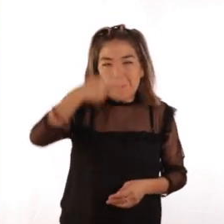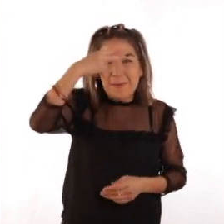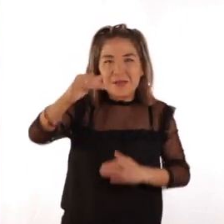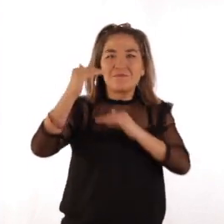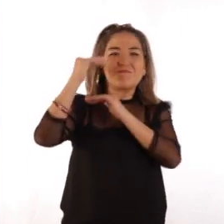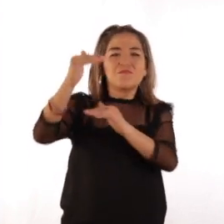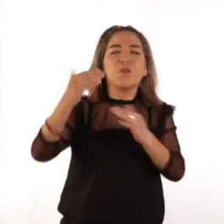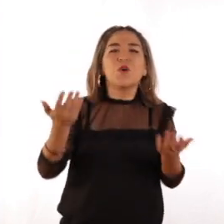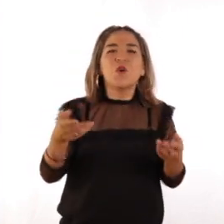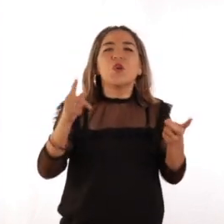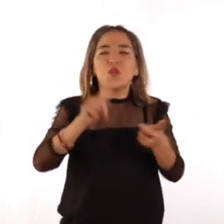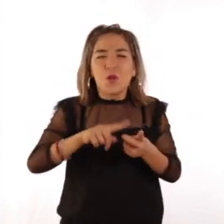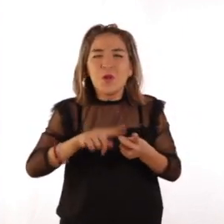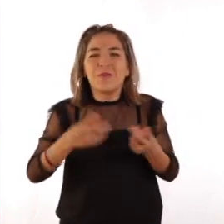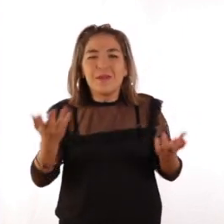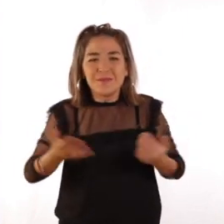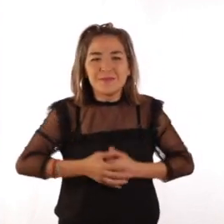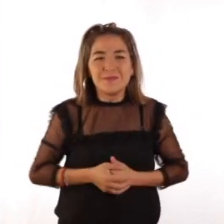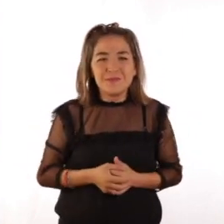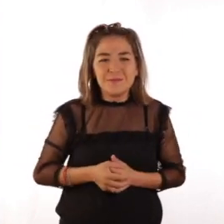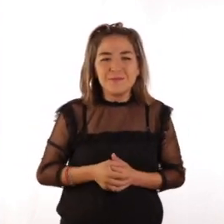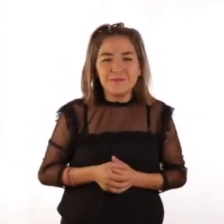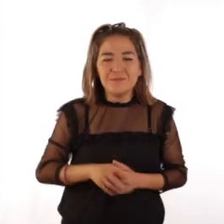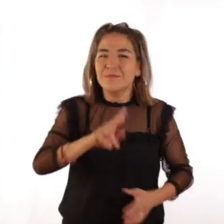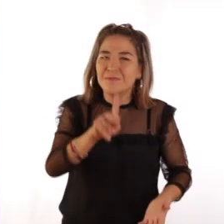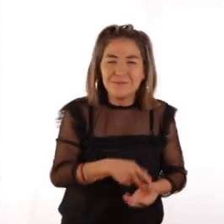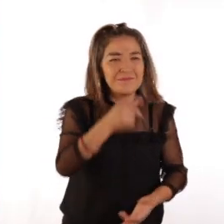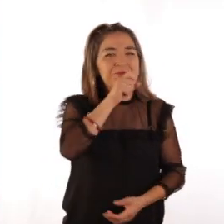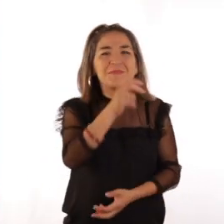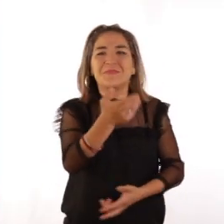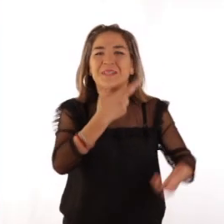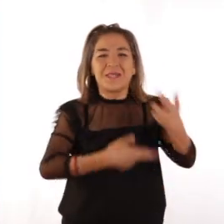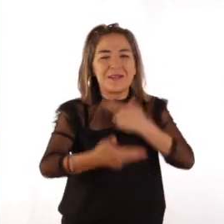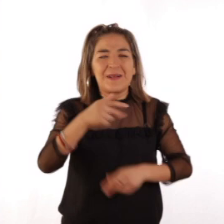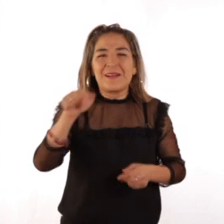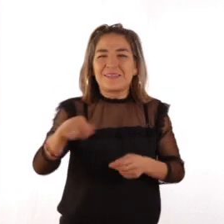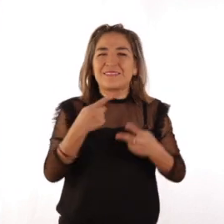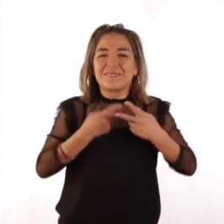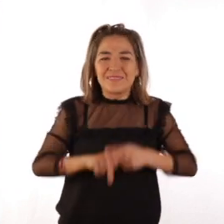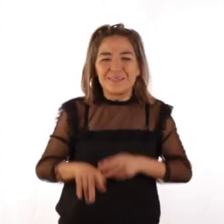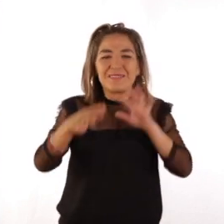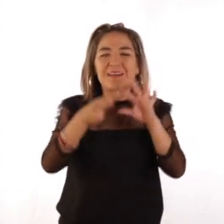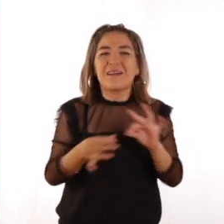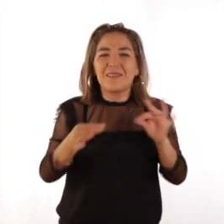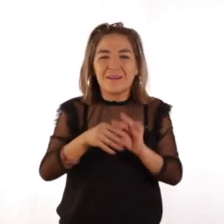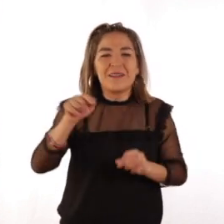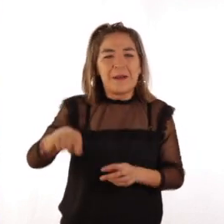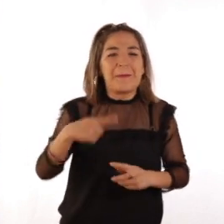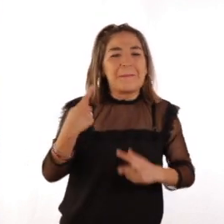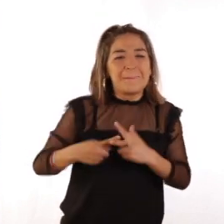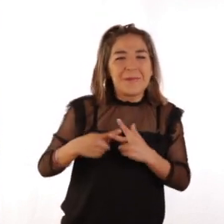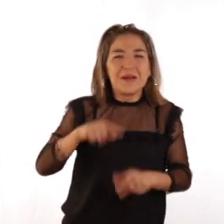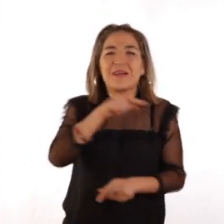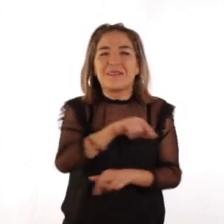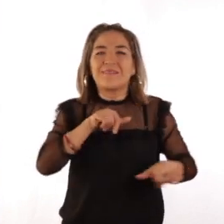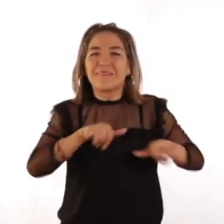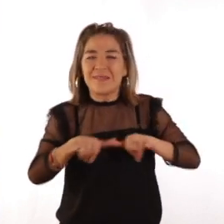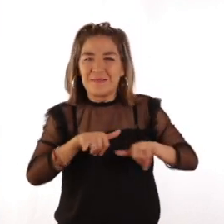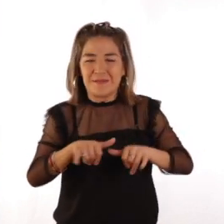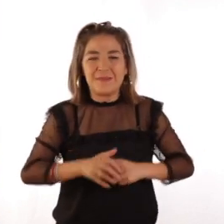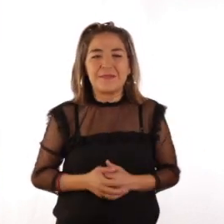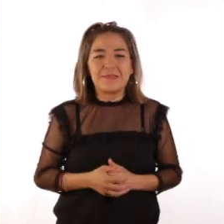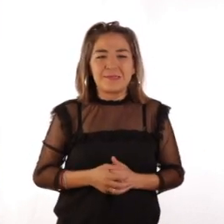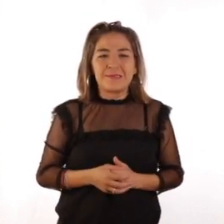es México el espacio aéreo? ¿Dónde están los límites, no? Regresando otra vez al principio de la relación entre matemáticas